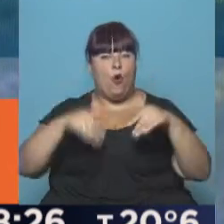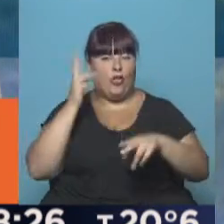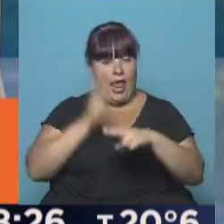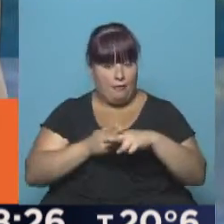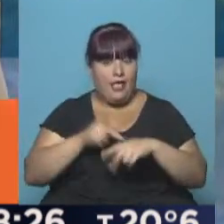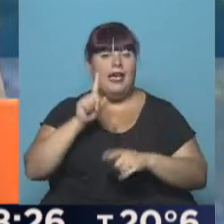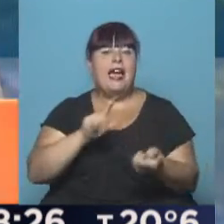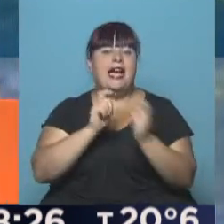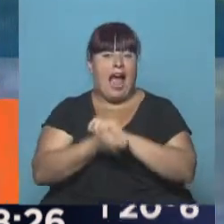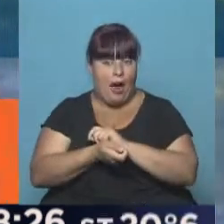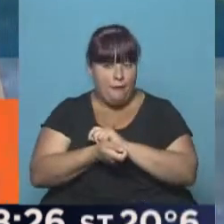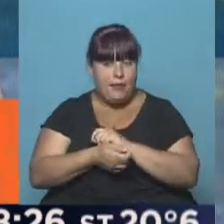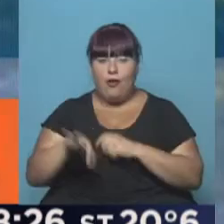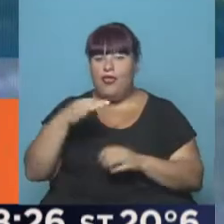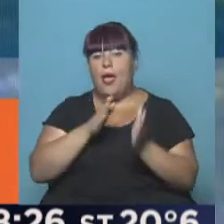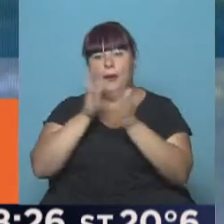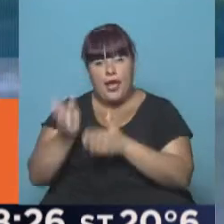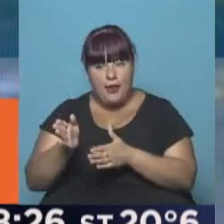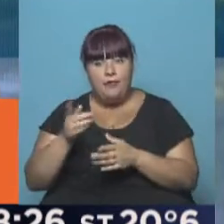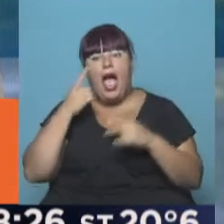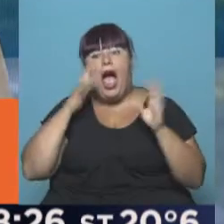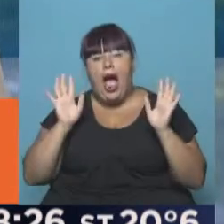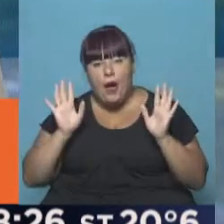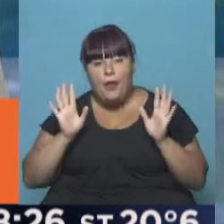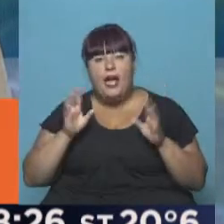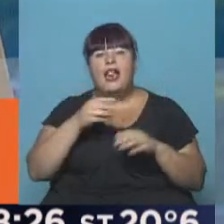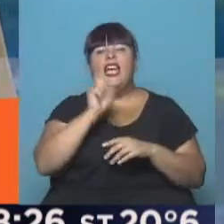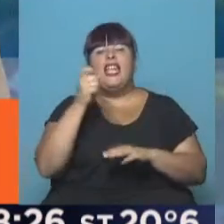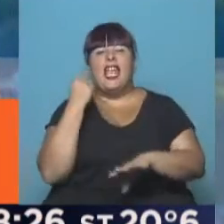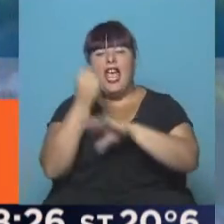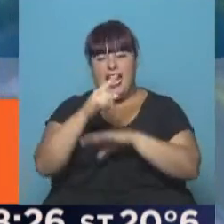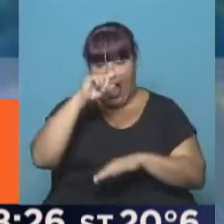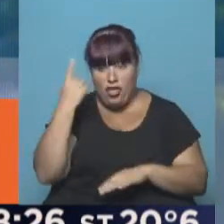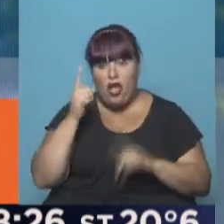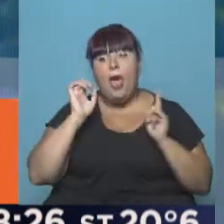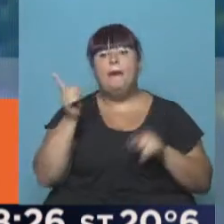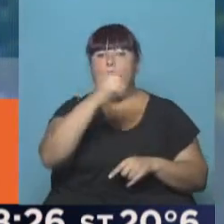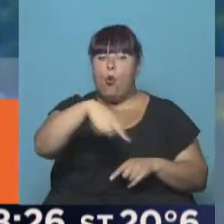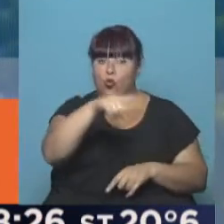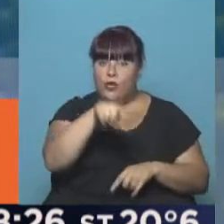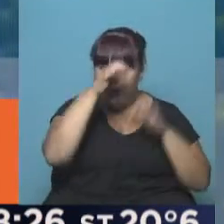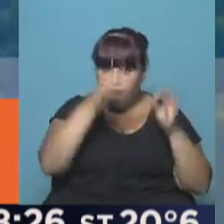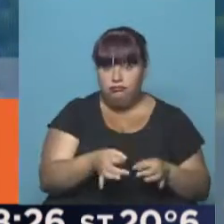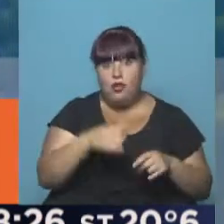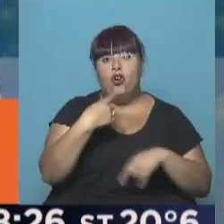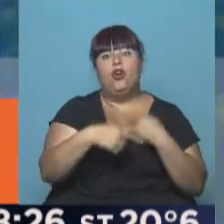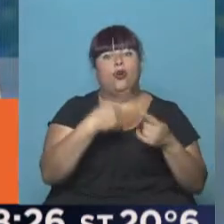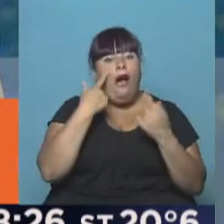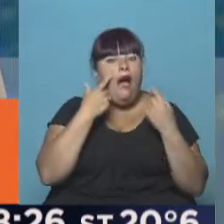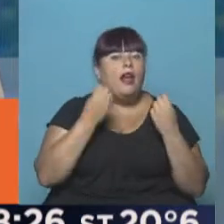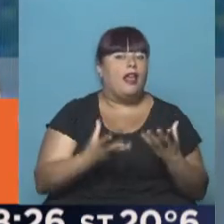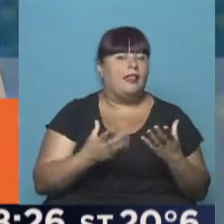término y cambiemos tiene que por un lado ver las candidaturas nacionales pero en el caso de ustedes particularmente seguir muy de cerca